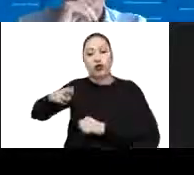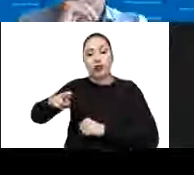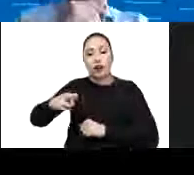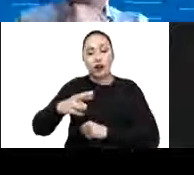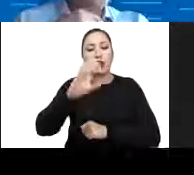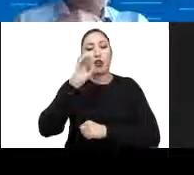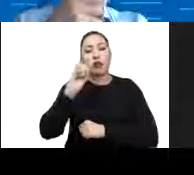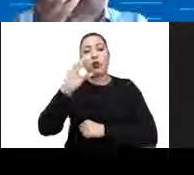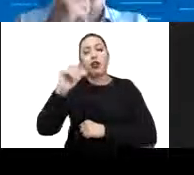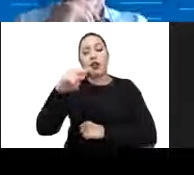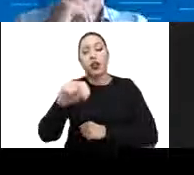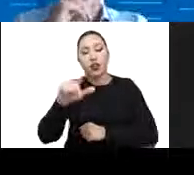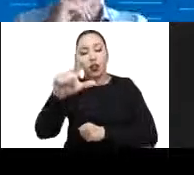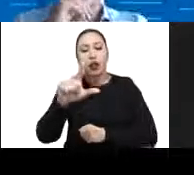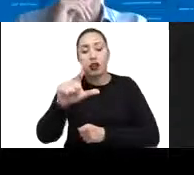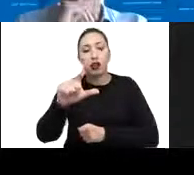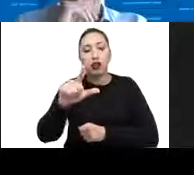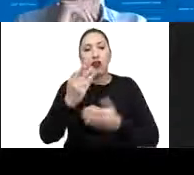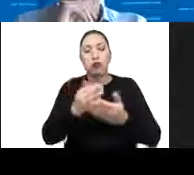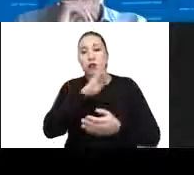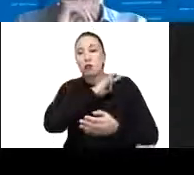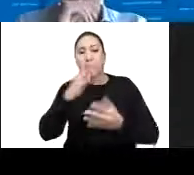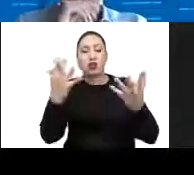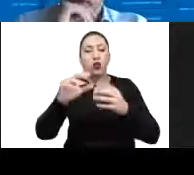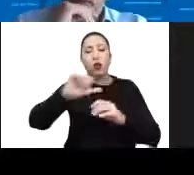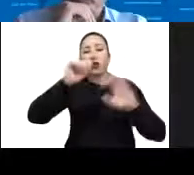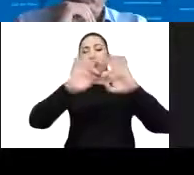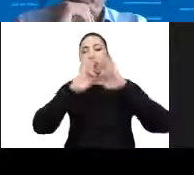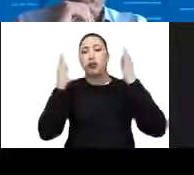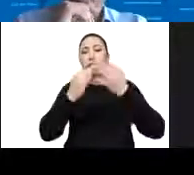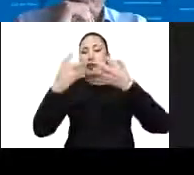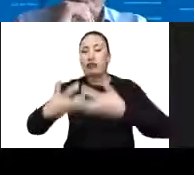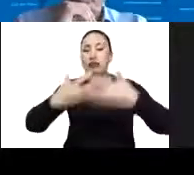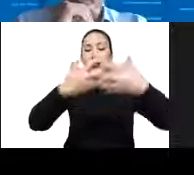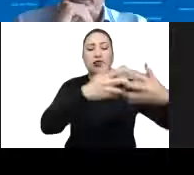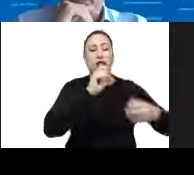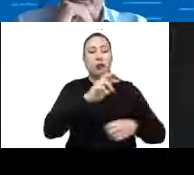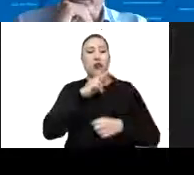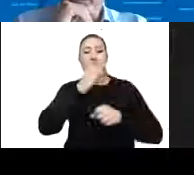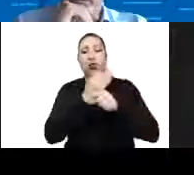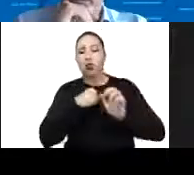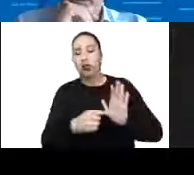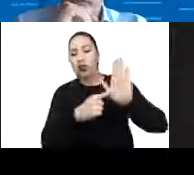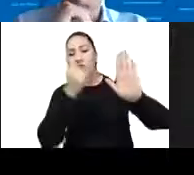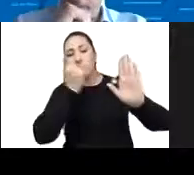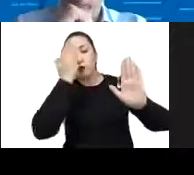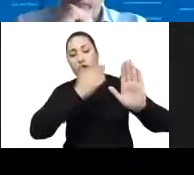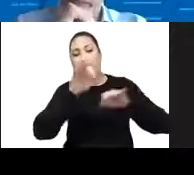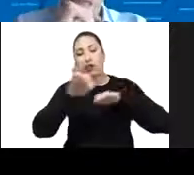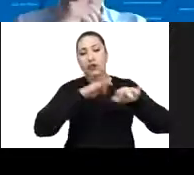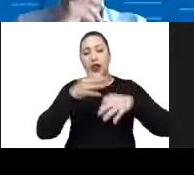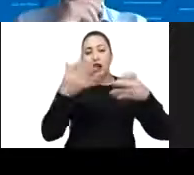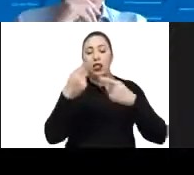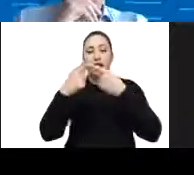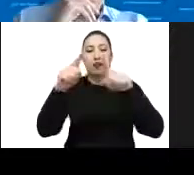canal, hacia un modelo que es mucho más circular, ¿no? Y aquí, esto es un bosquejo de trabajos que estamos haciendo en varias partes